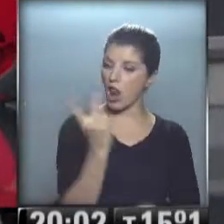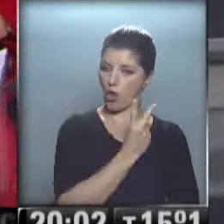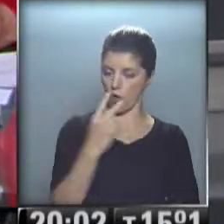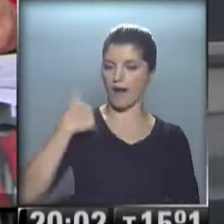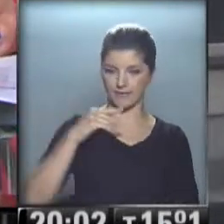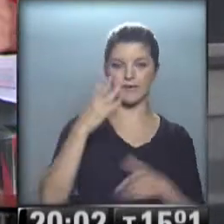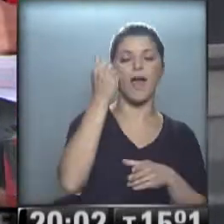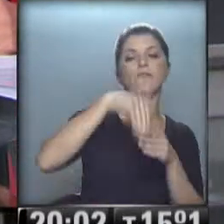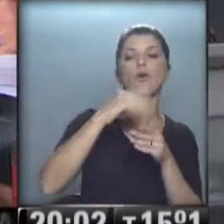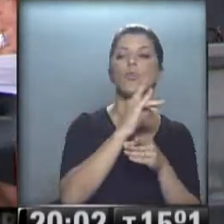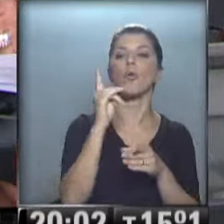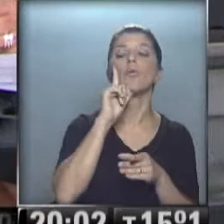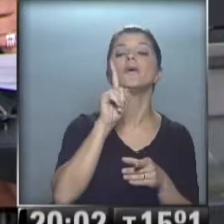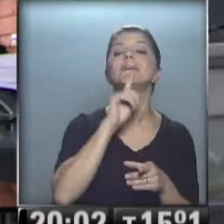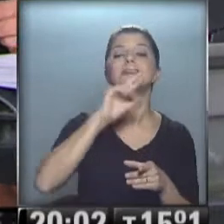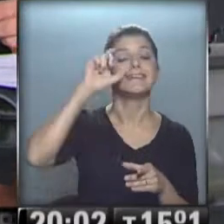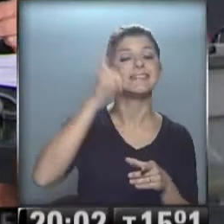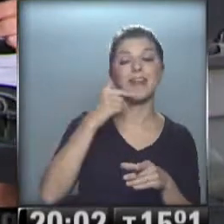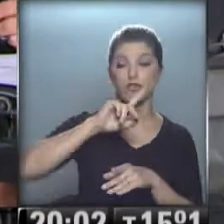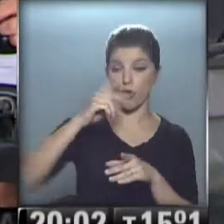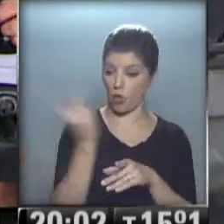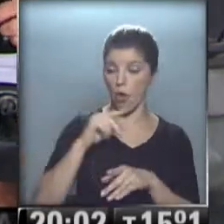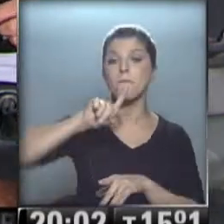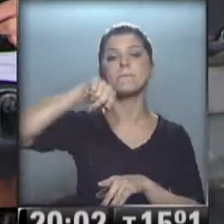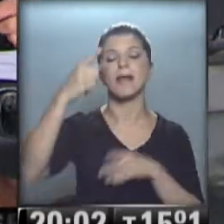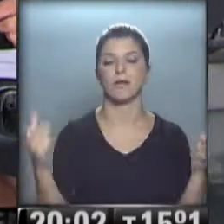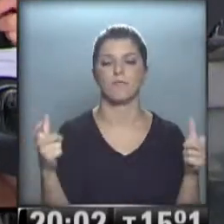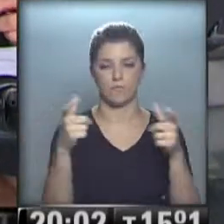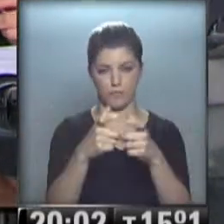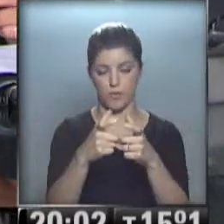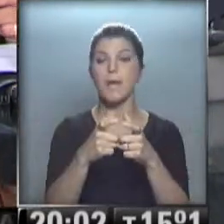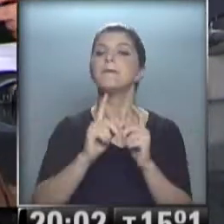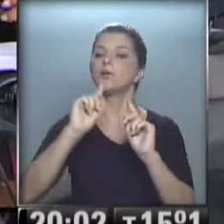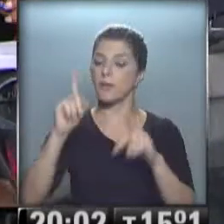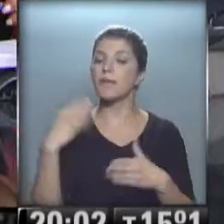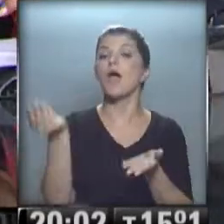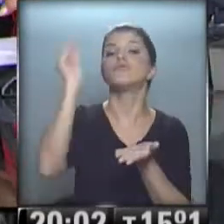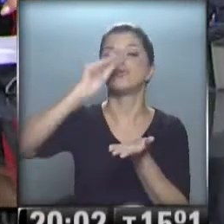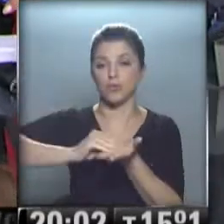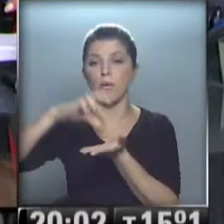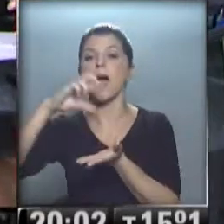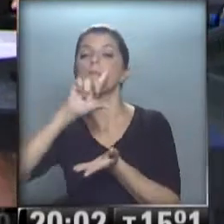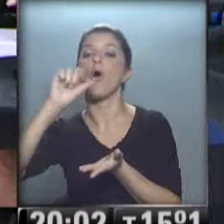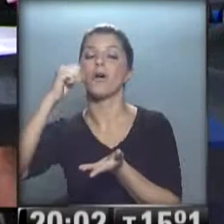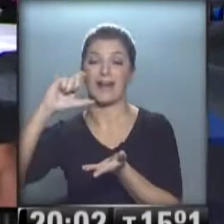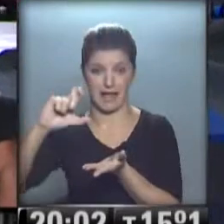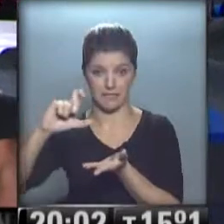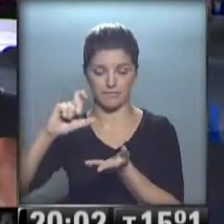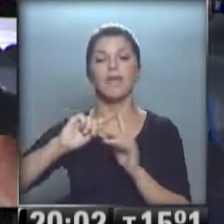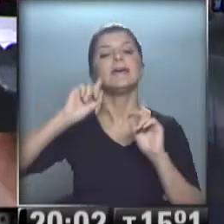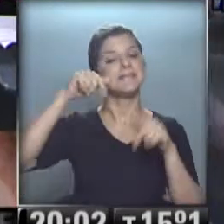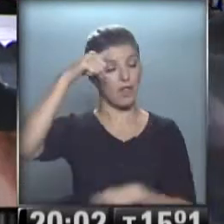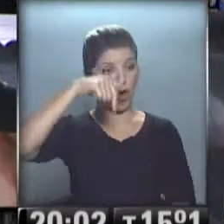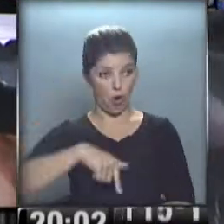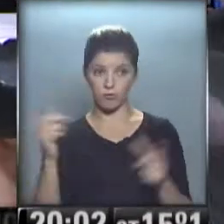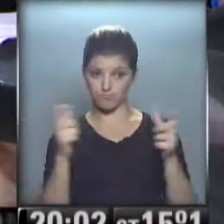reunión, estamos hablando obviamente de los fondos buitres, pero en este caso con el mediador, que es Daniel Pollack. Sí, en la audiencia del día de hoy no hubo